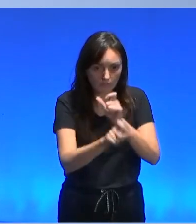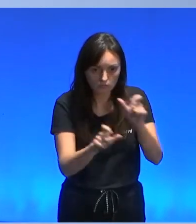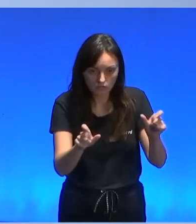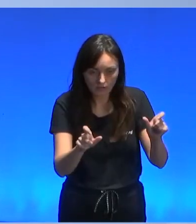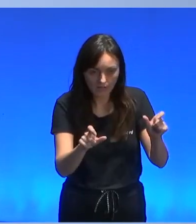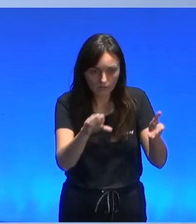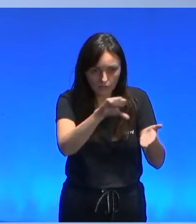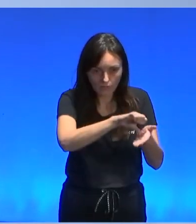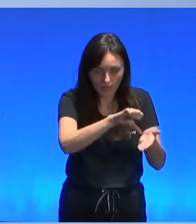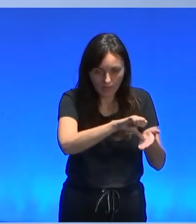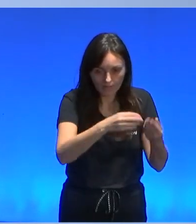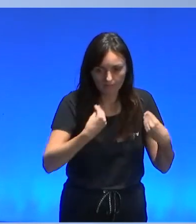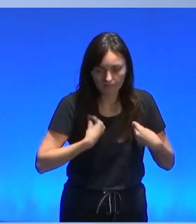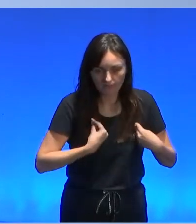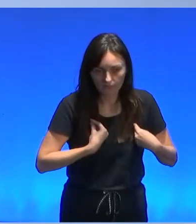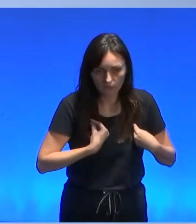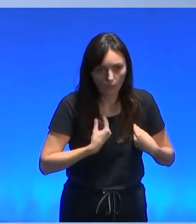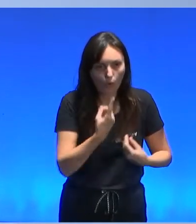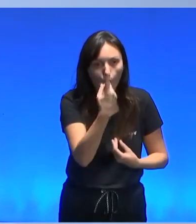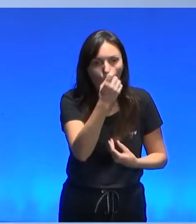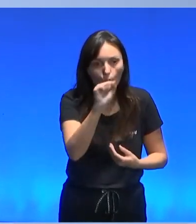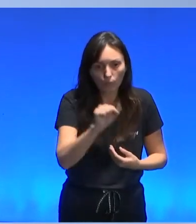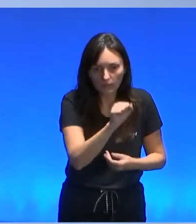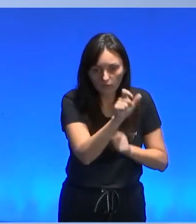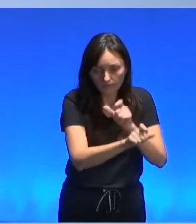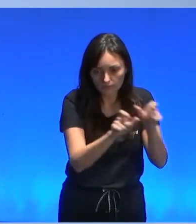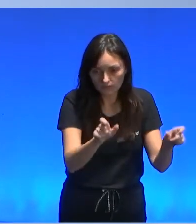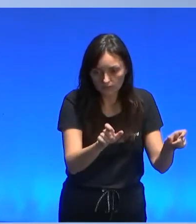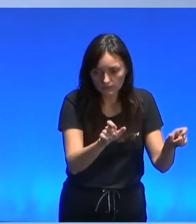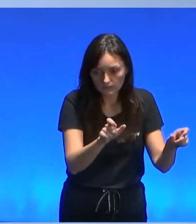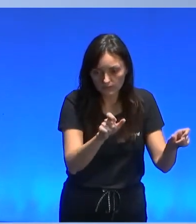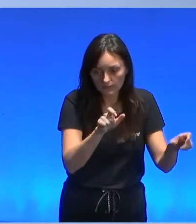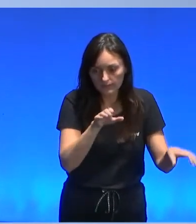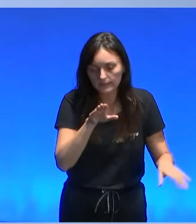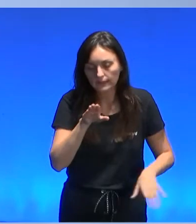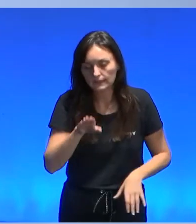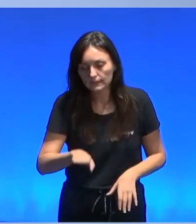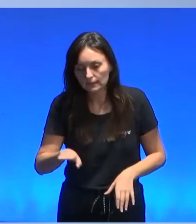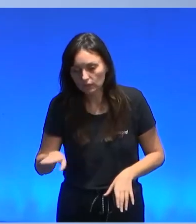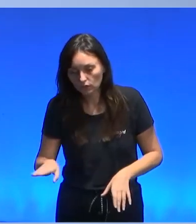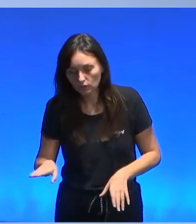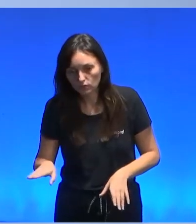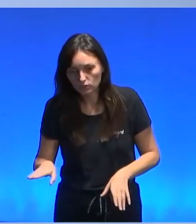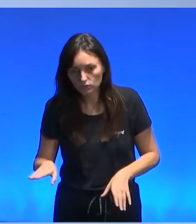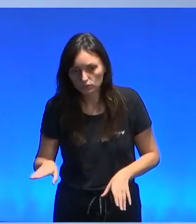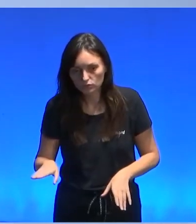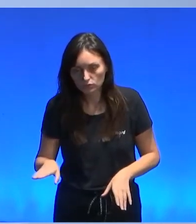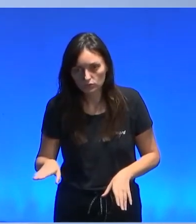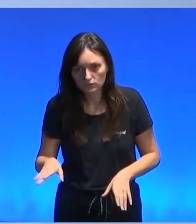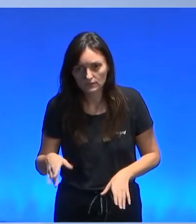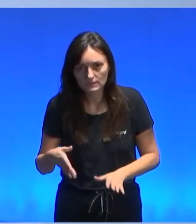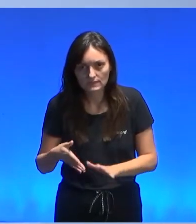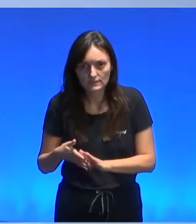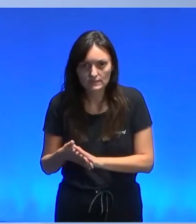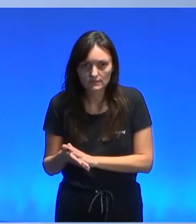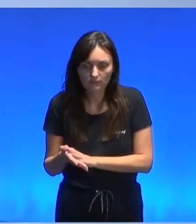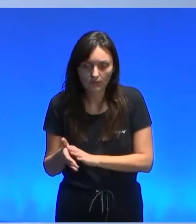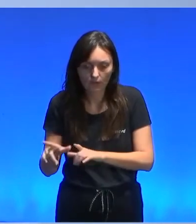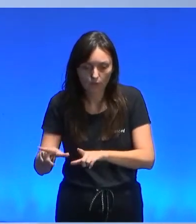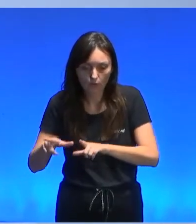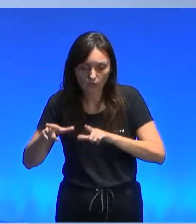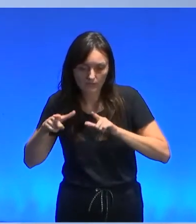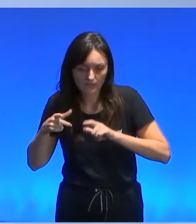100.000 habitantes, de 1 millón de habitantes, los niños no pueden representarla porque